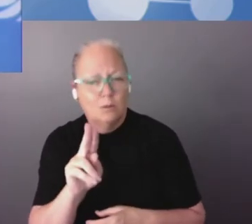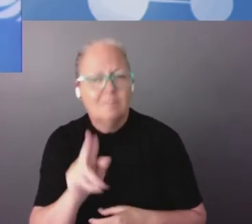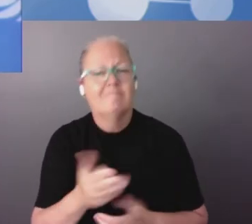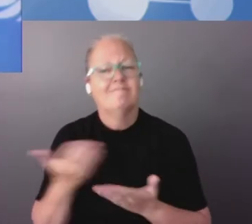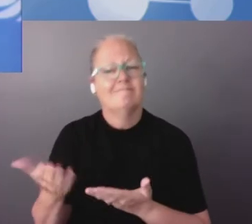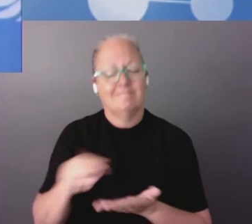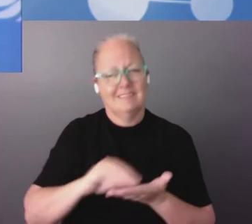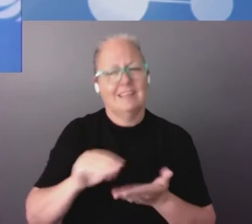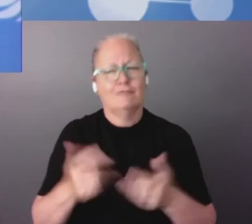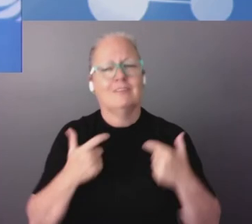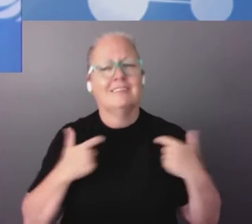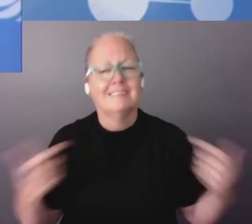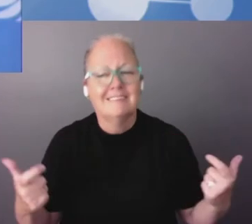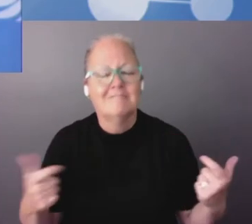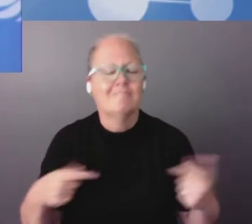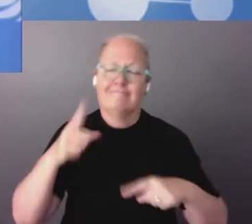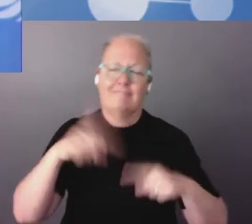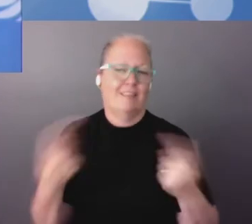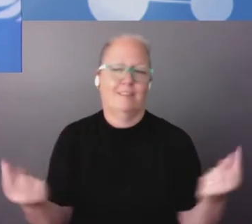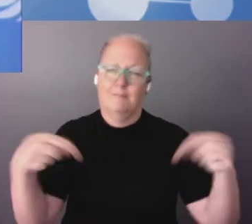de la IGF de la ONU.